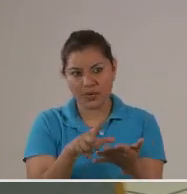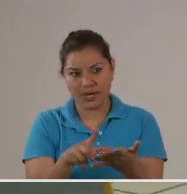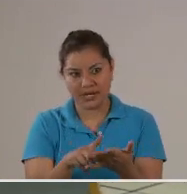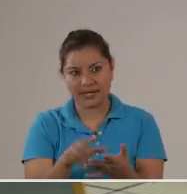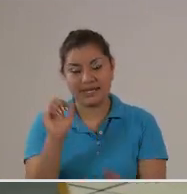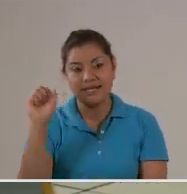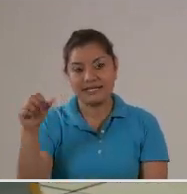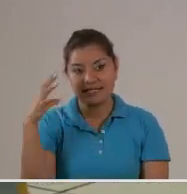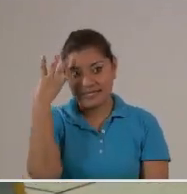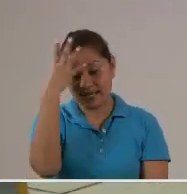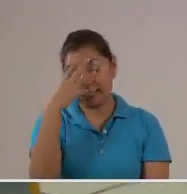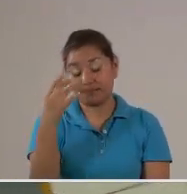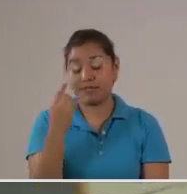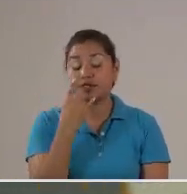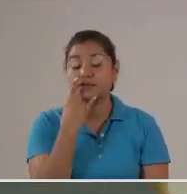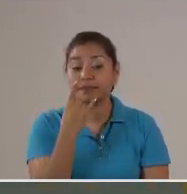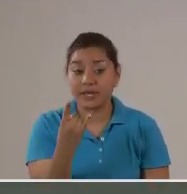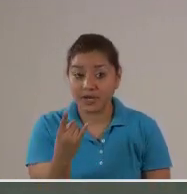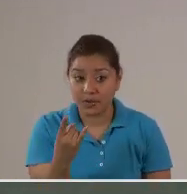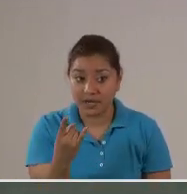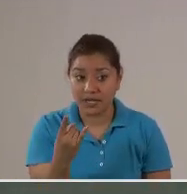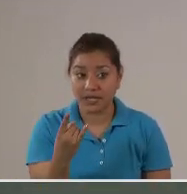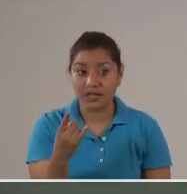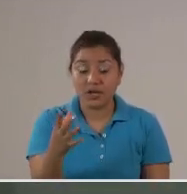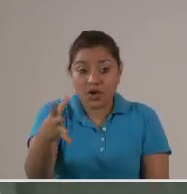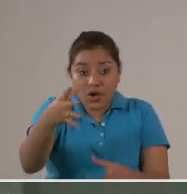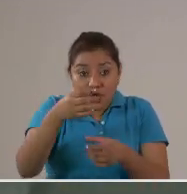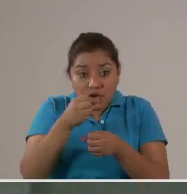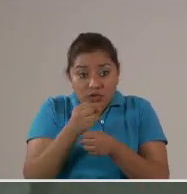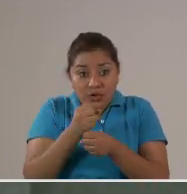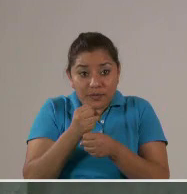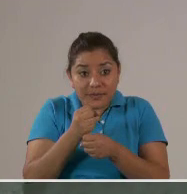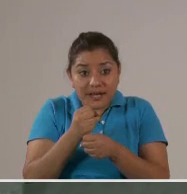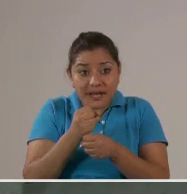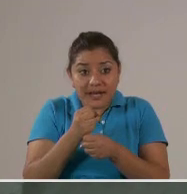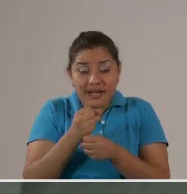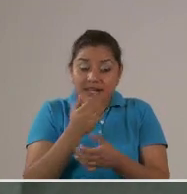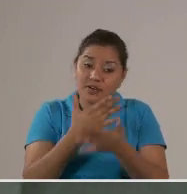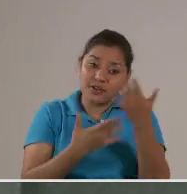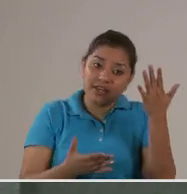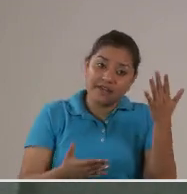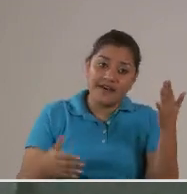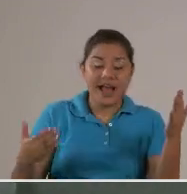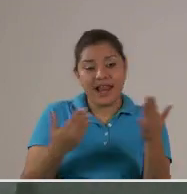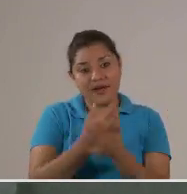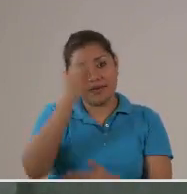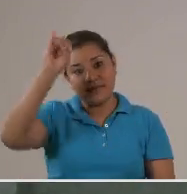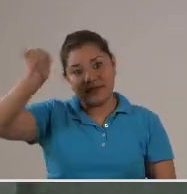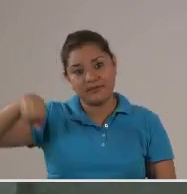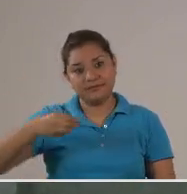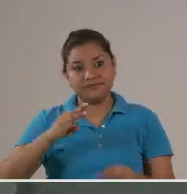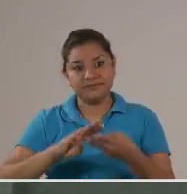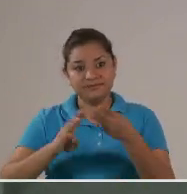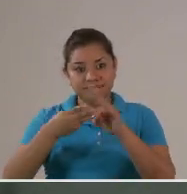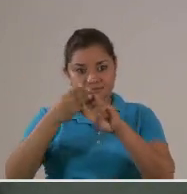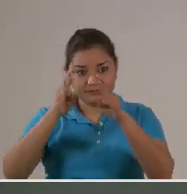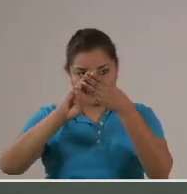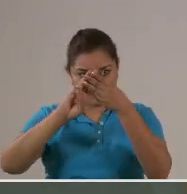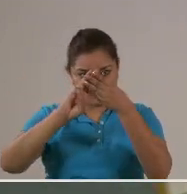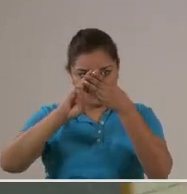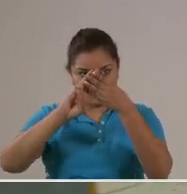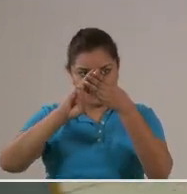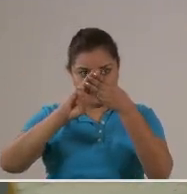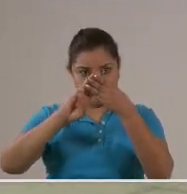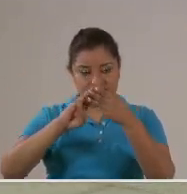el espíritu es redimido lo toma y lo lleva a la nueva Jerusalén Y es más si